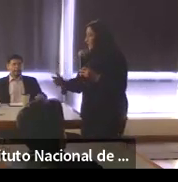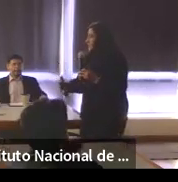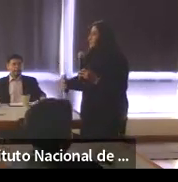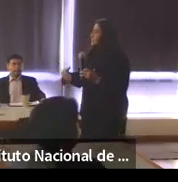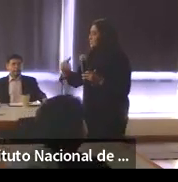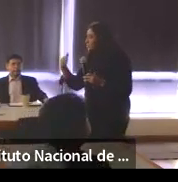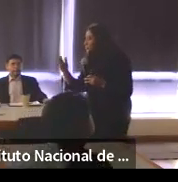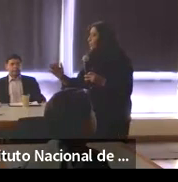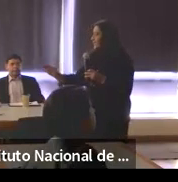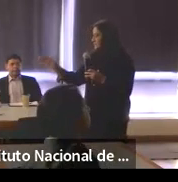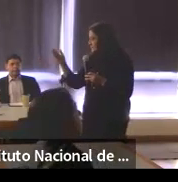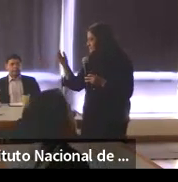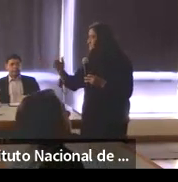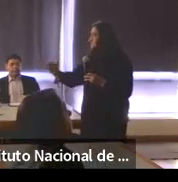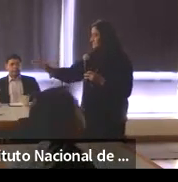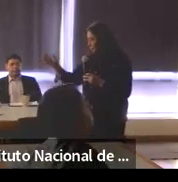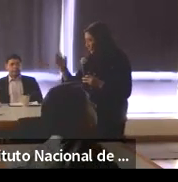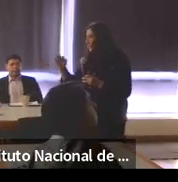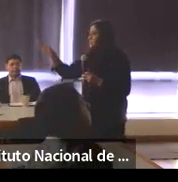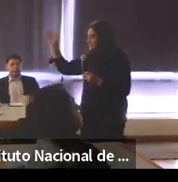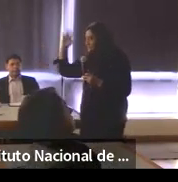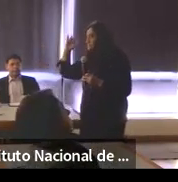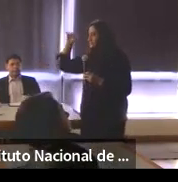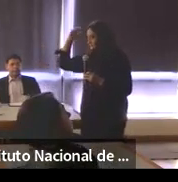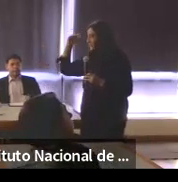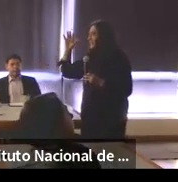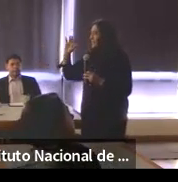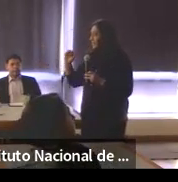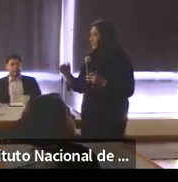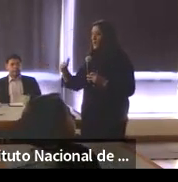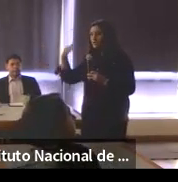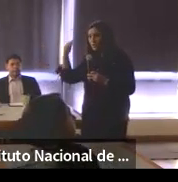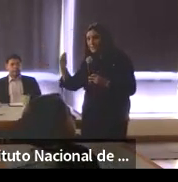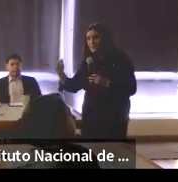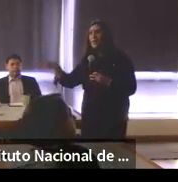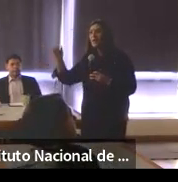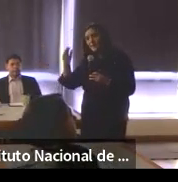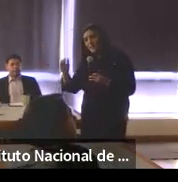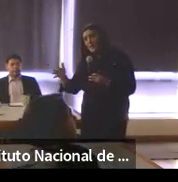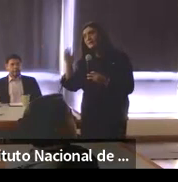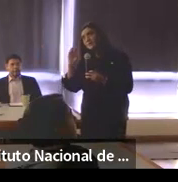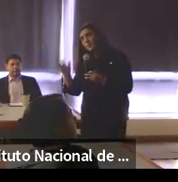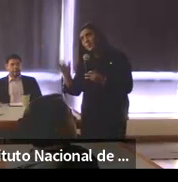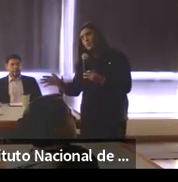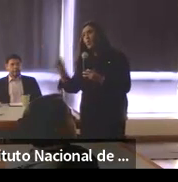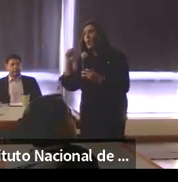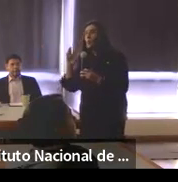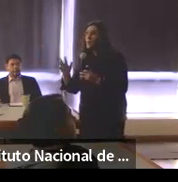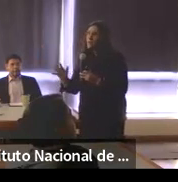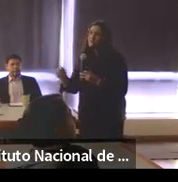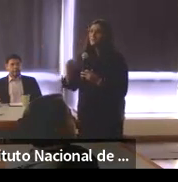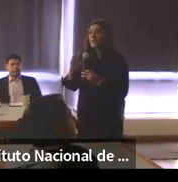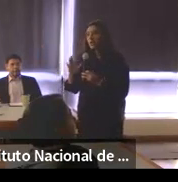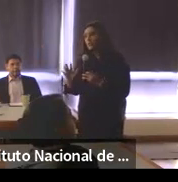Y entonces lo sobas por dar un una palabra los sobas Y dices Mira en este momento no